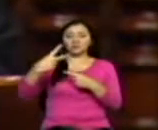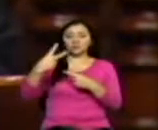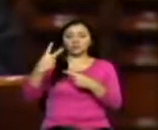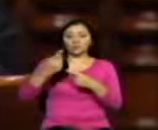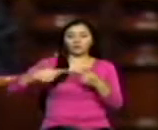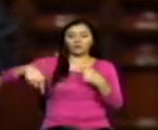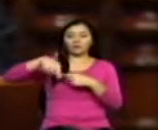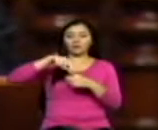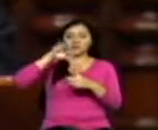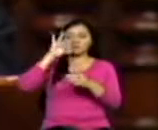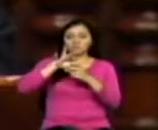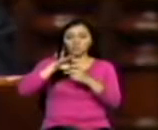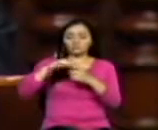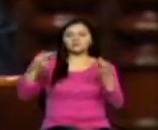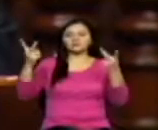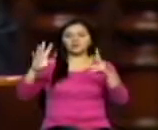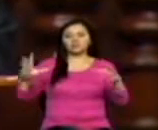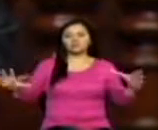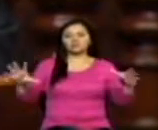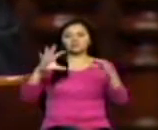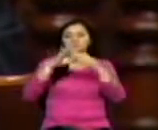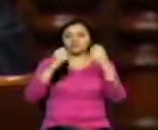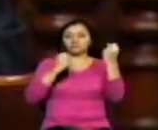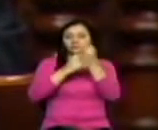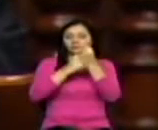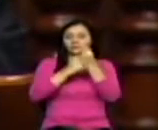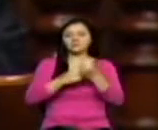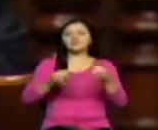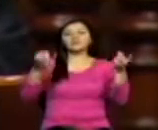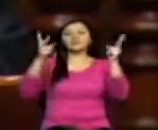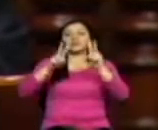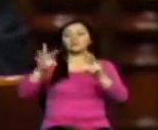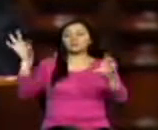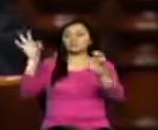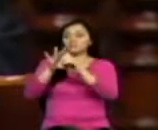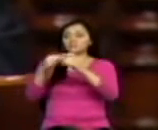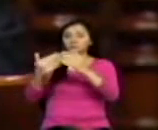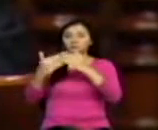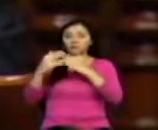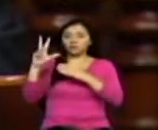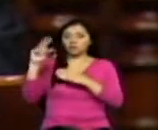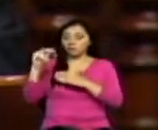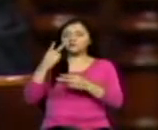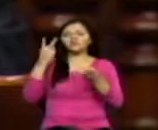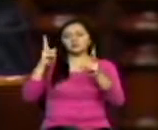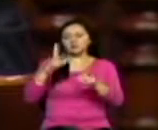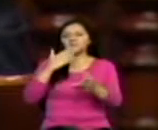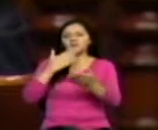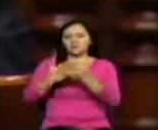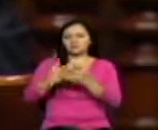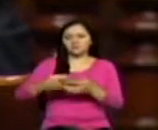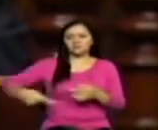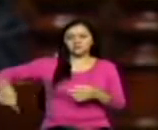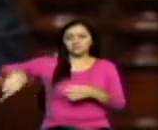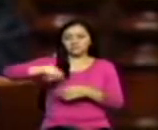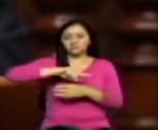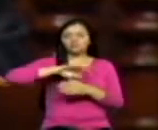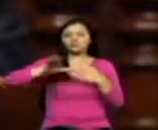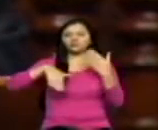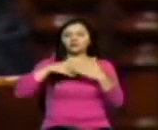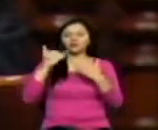en la segunda, pero también a los que no votaron por nosotros, a todos los que